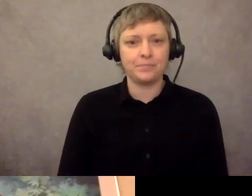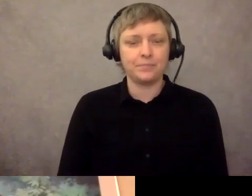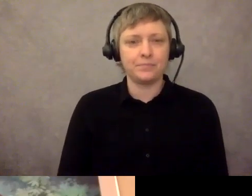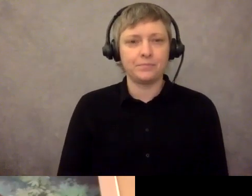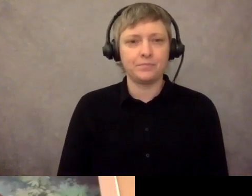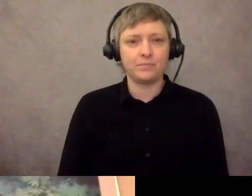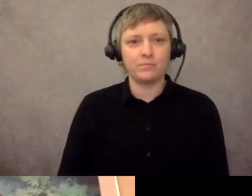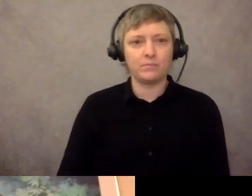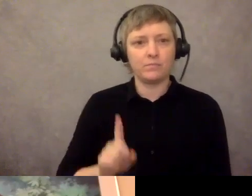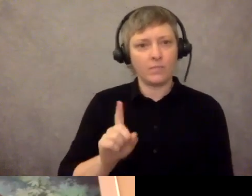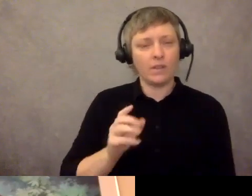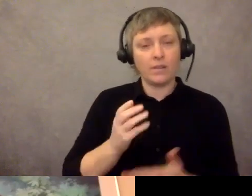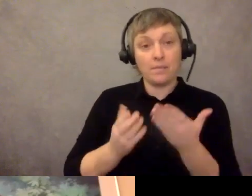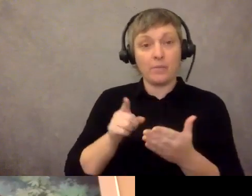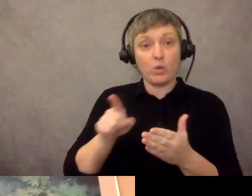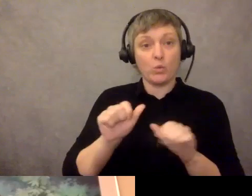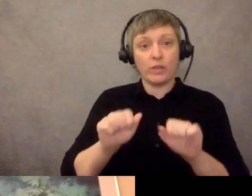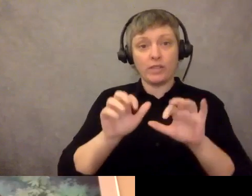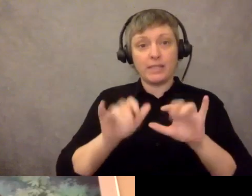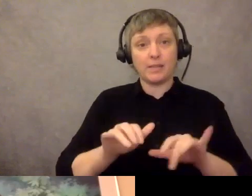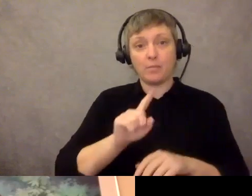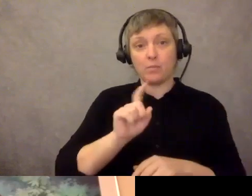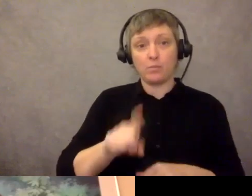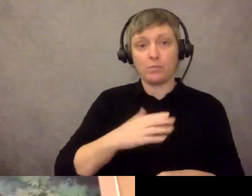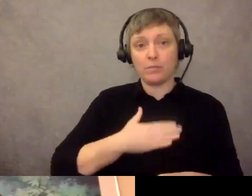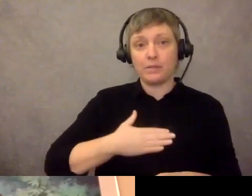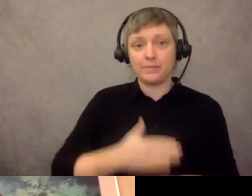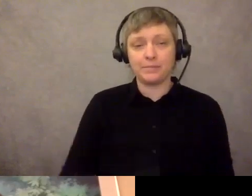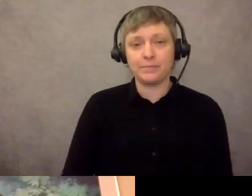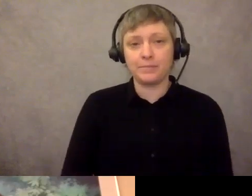¿Quiere poner la pregunta en el chat?